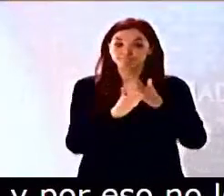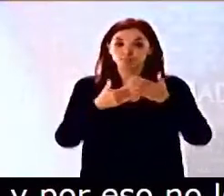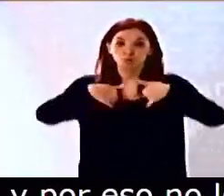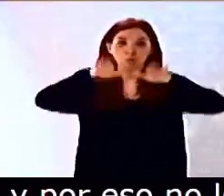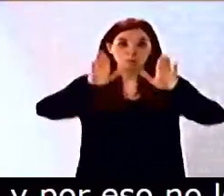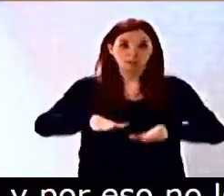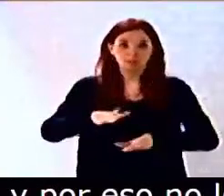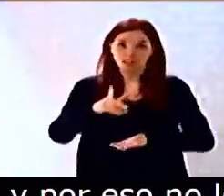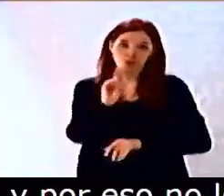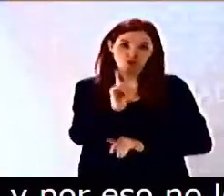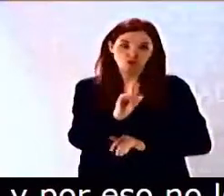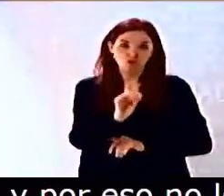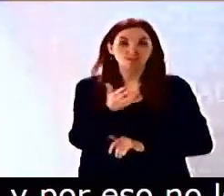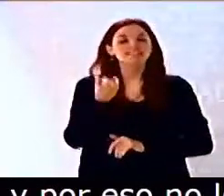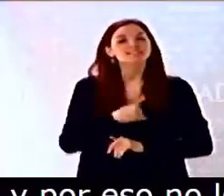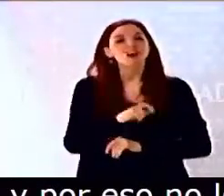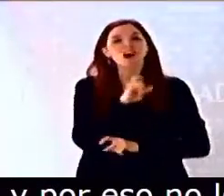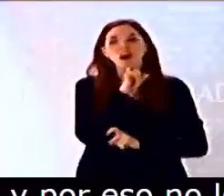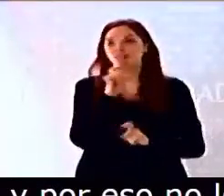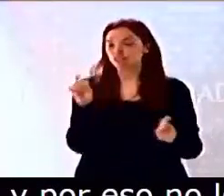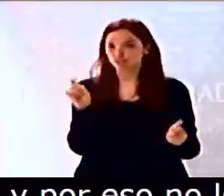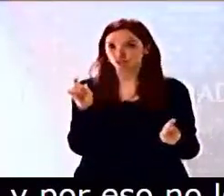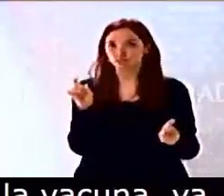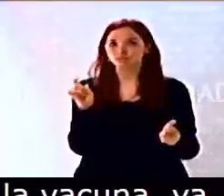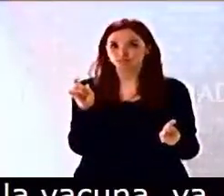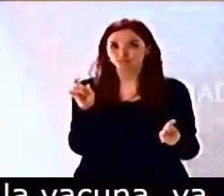vacuna, ya dijo, oiga,